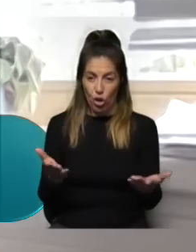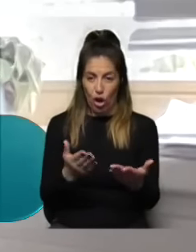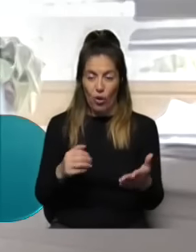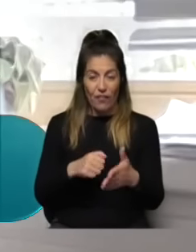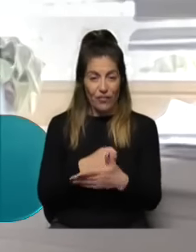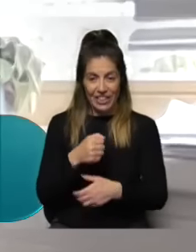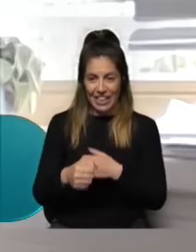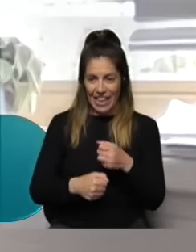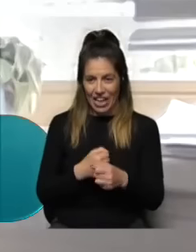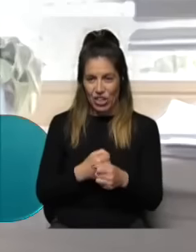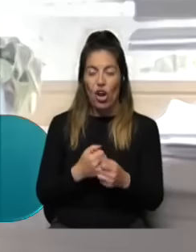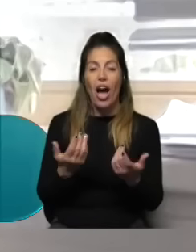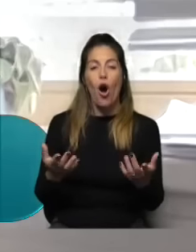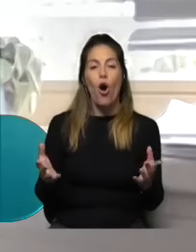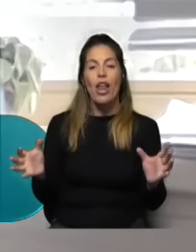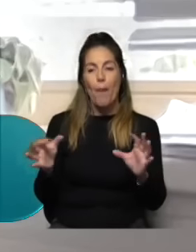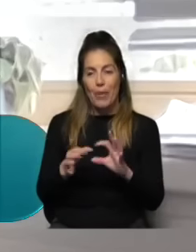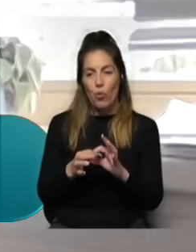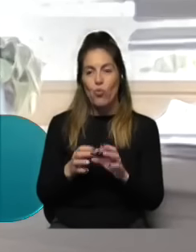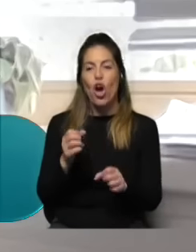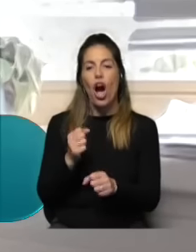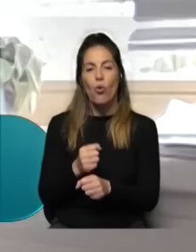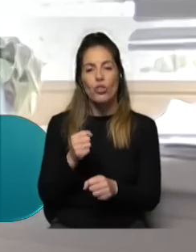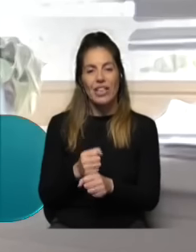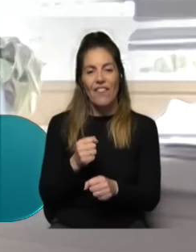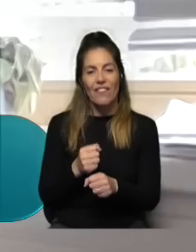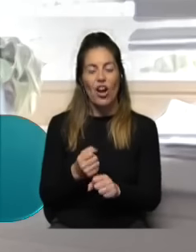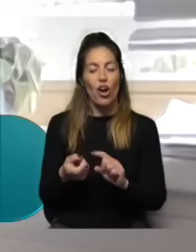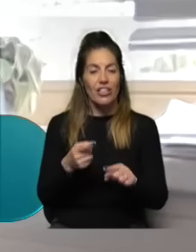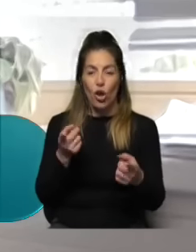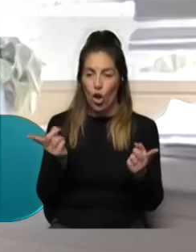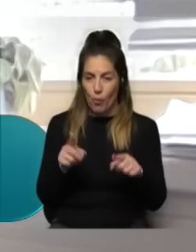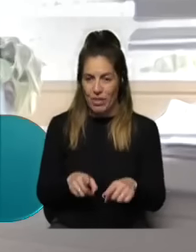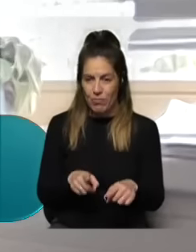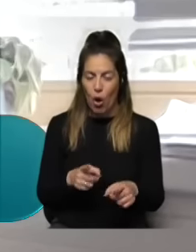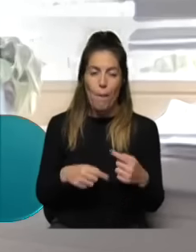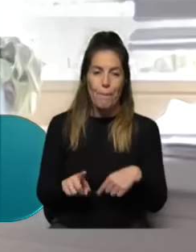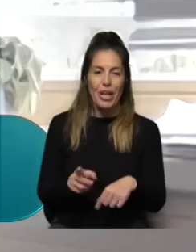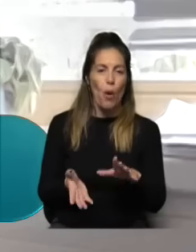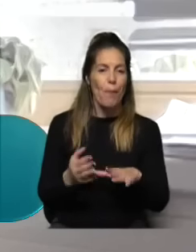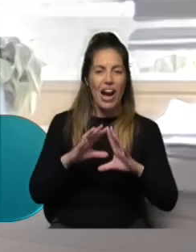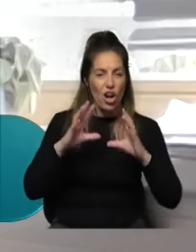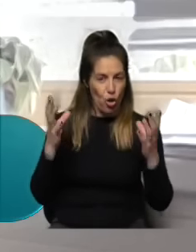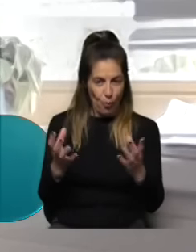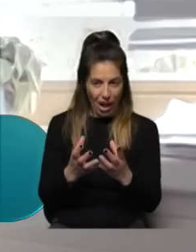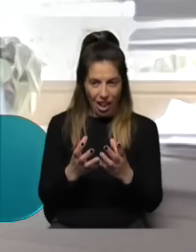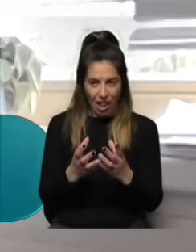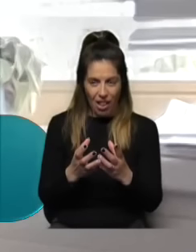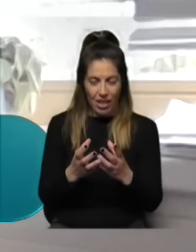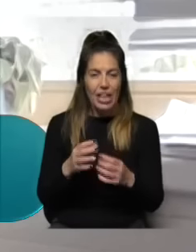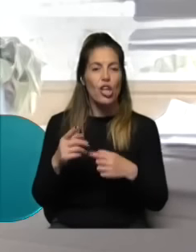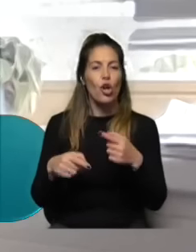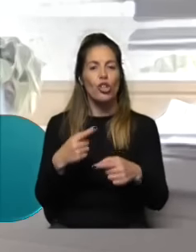año, y ahora me uno un poco a un trabajo que tiene que ver con lo mismo, pero es más global, y sigo con